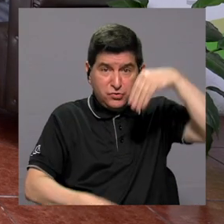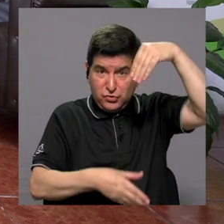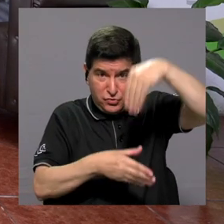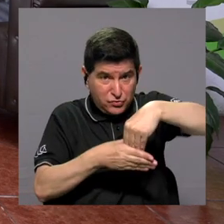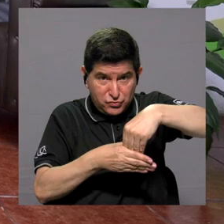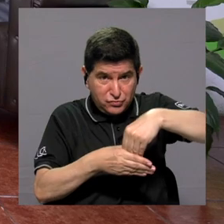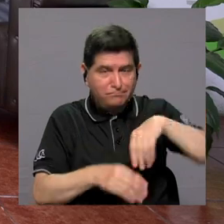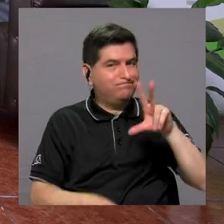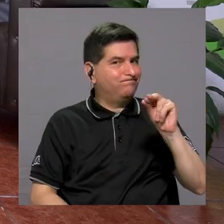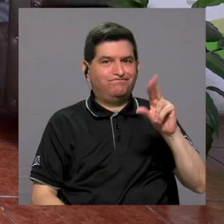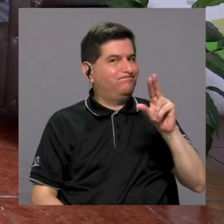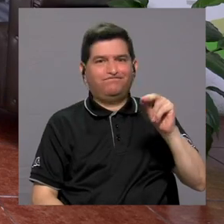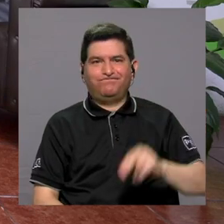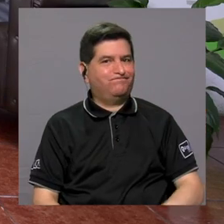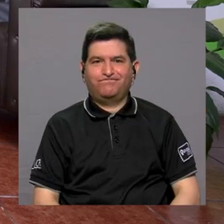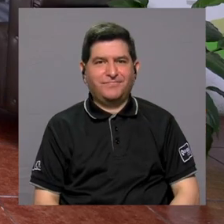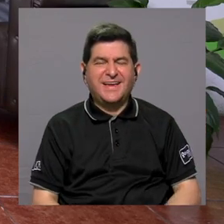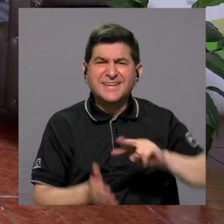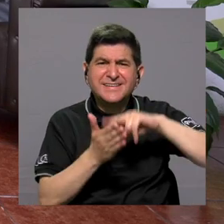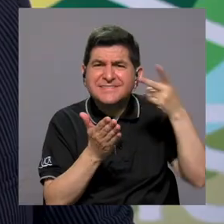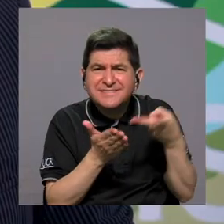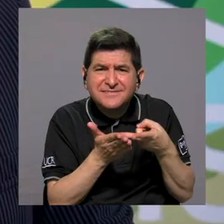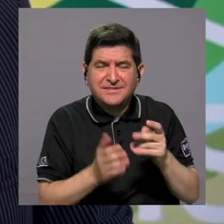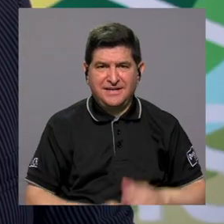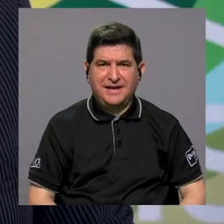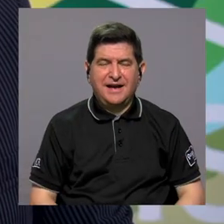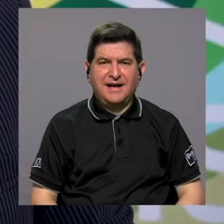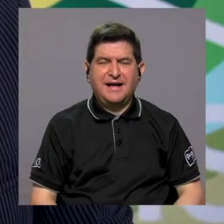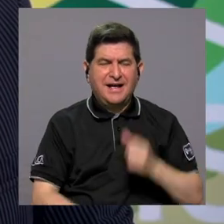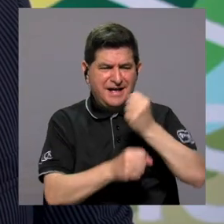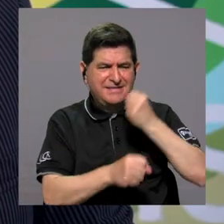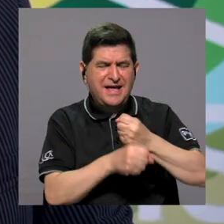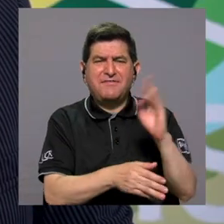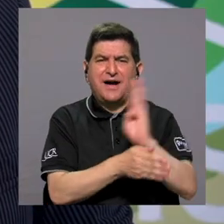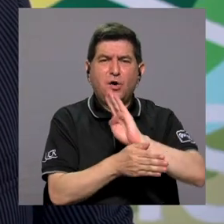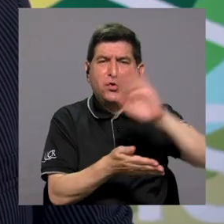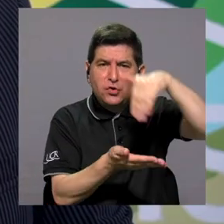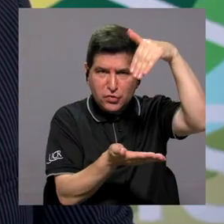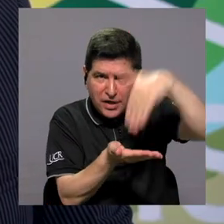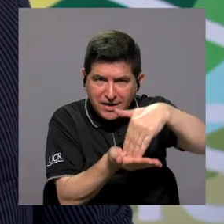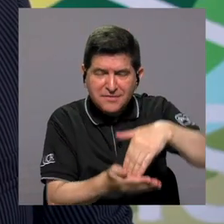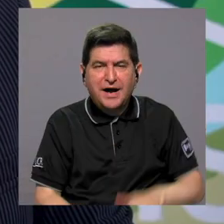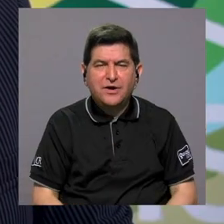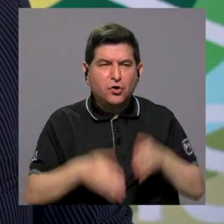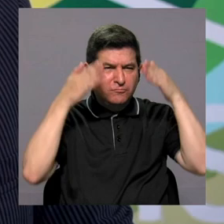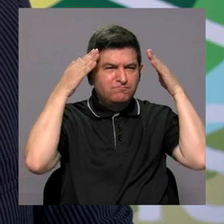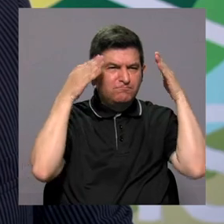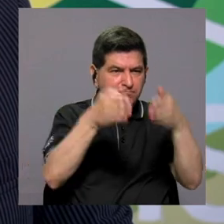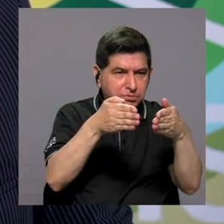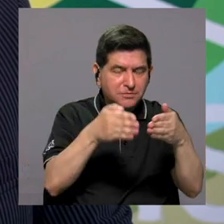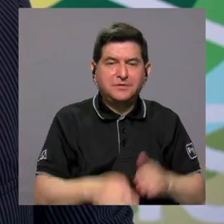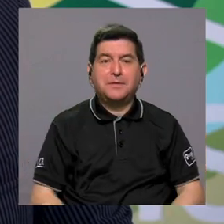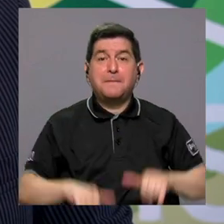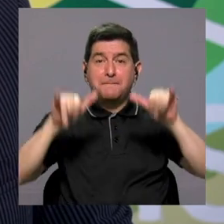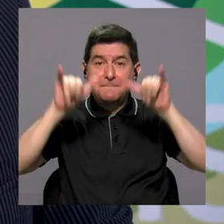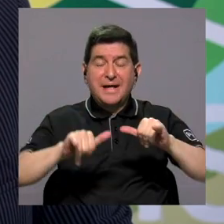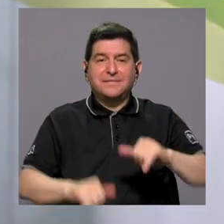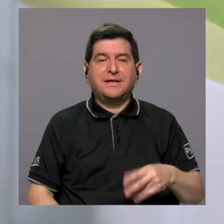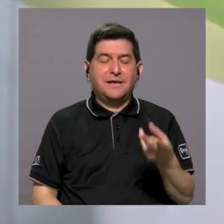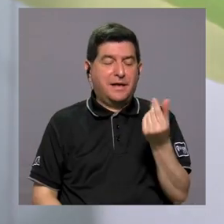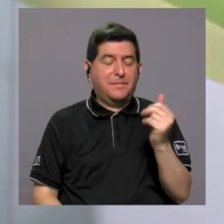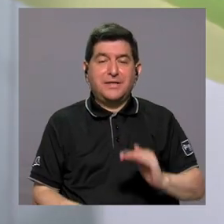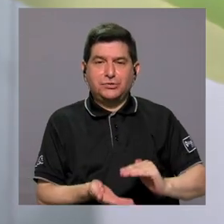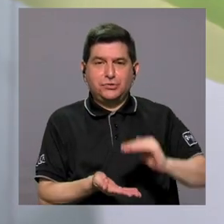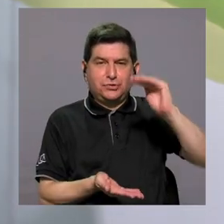margen entonces eso significa que los esfuerzos del banco central van a estar dirigidos a sostener la inflación